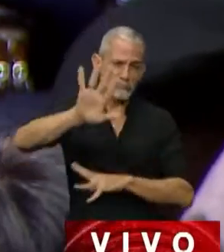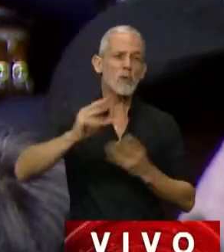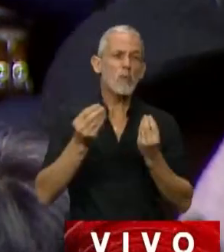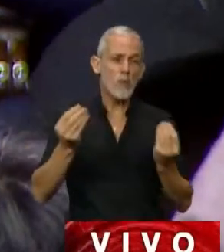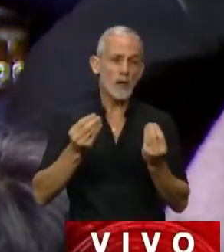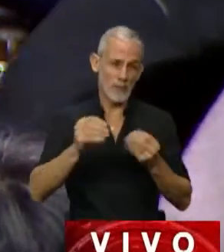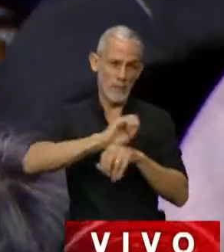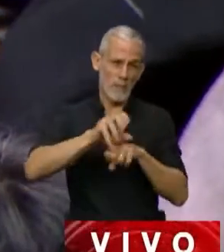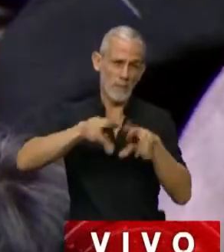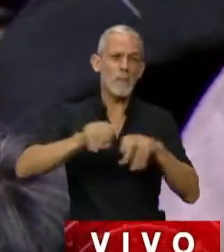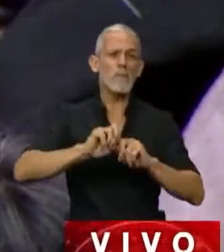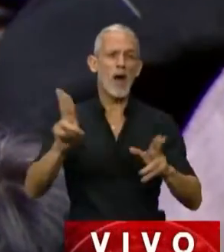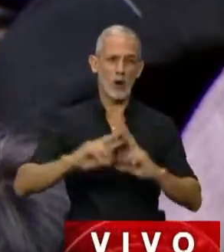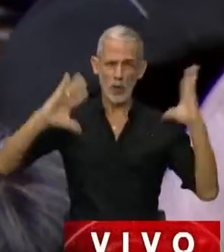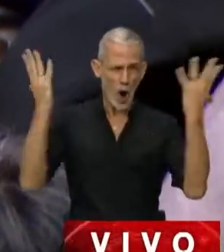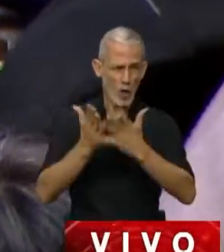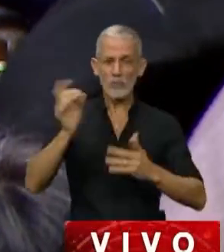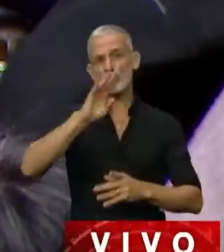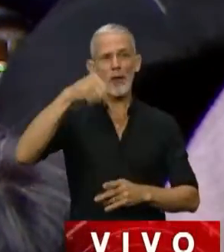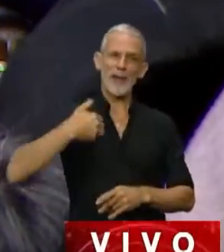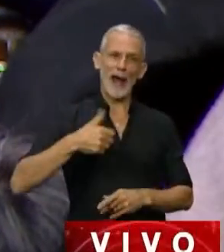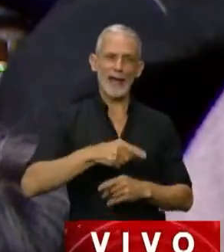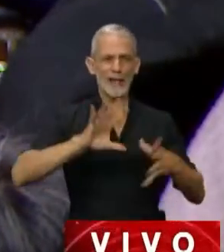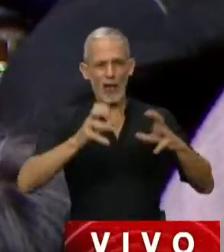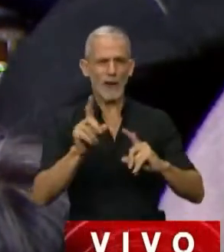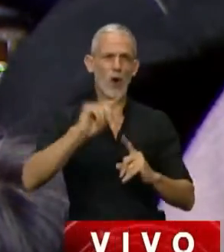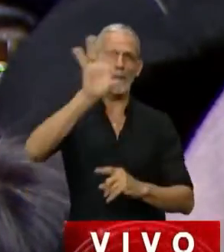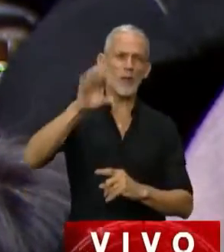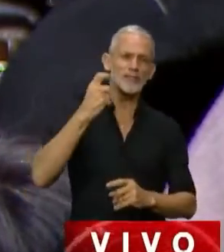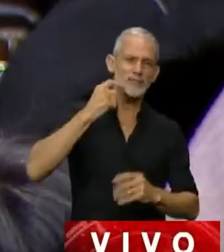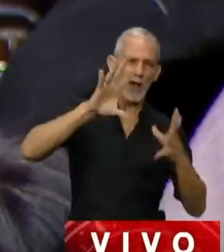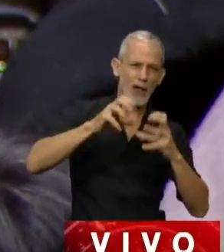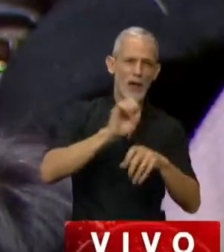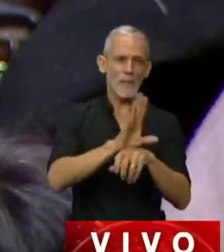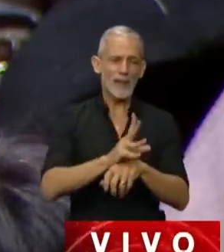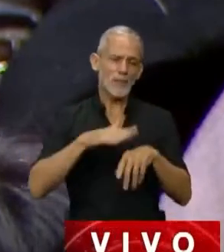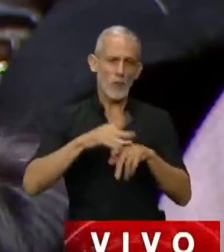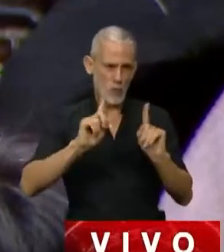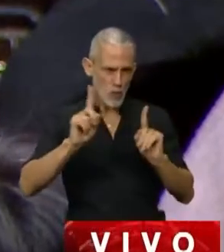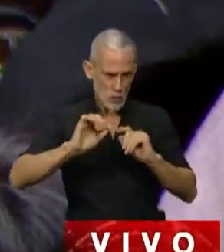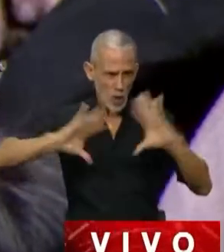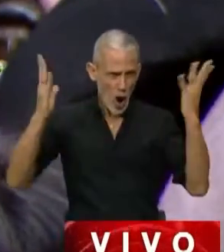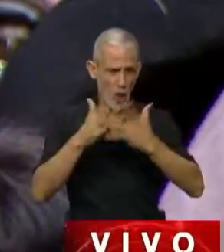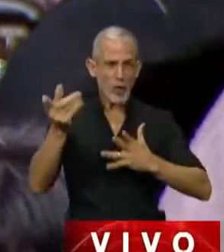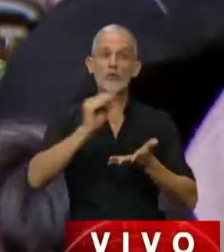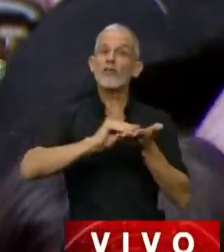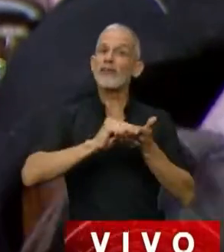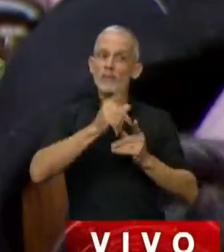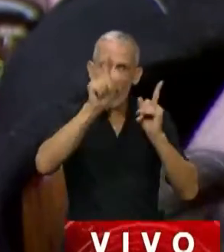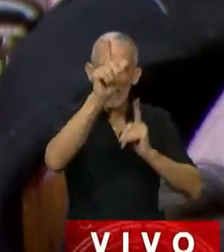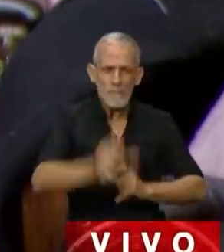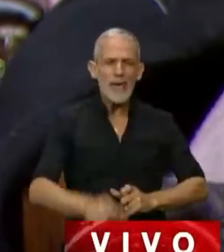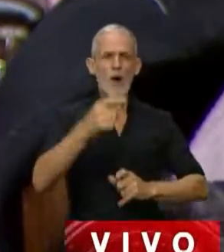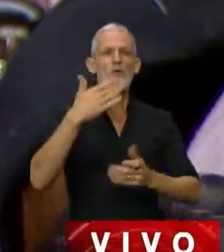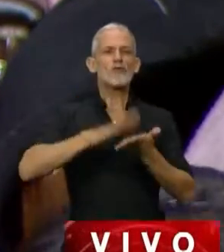esta pandemia en todo el mundo, no es solamente en la Argentina ni en la provincia de San Luis. Y lo único que se olvidó el diputado que habló